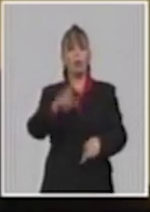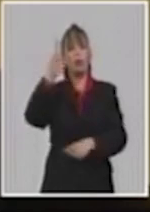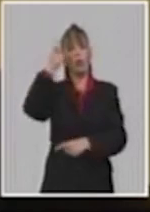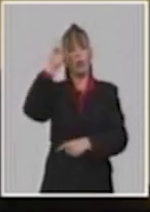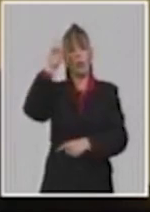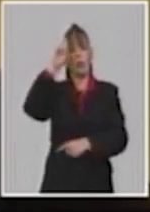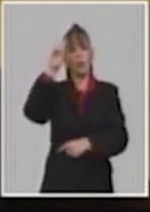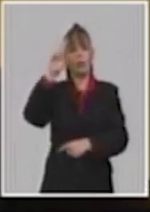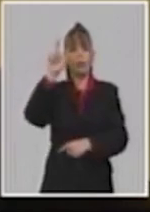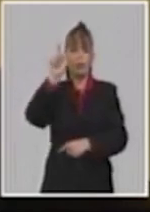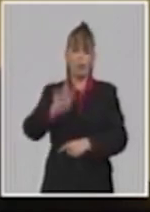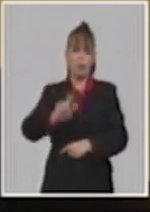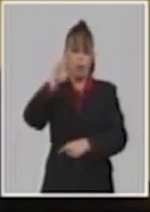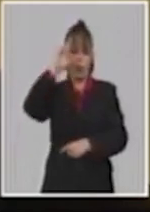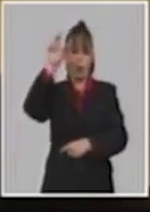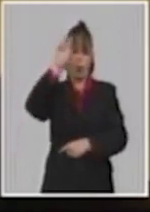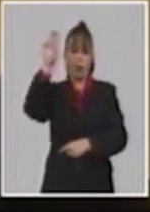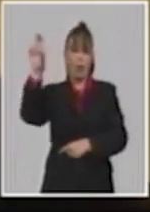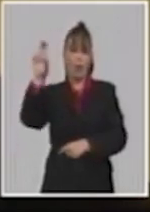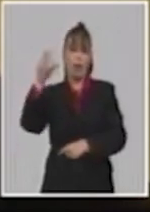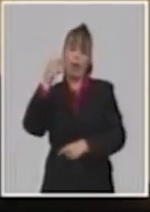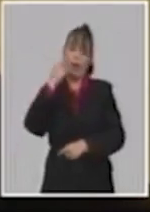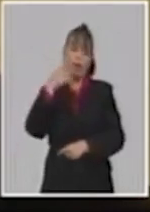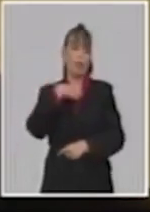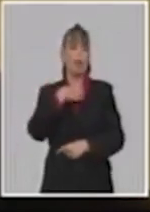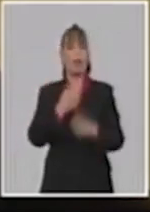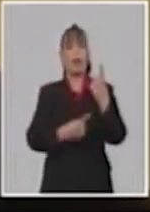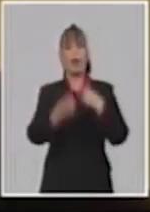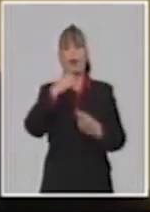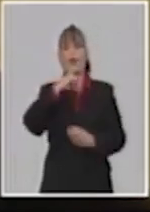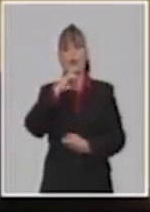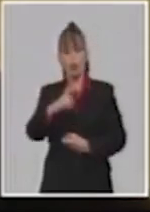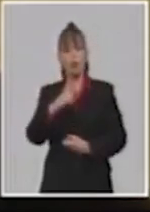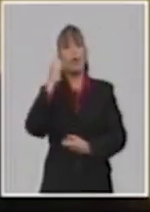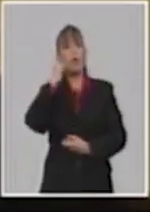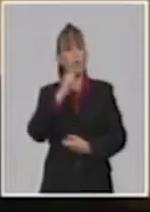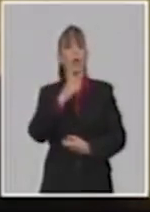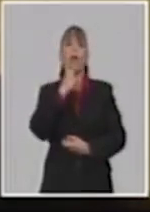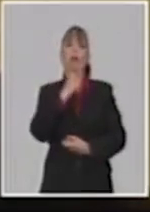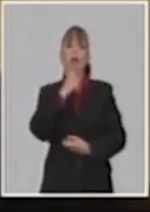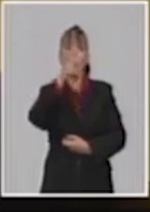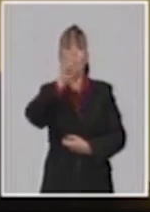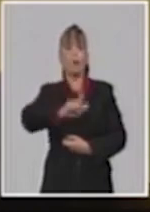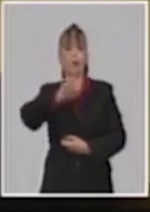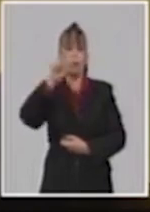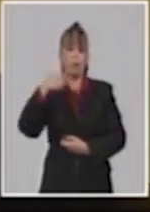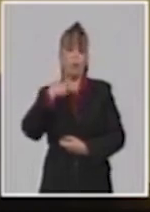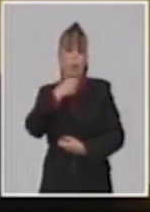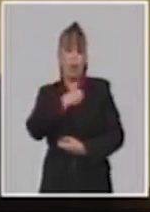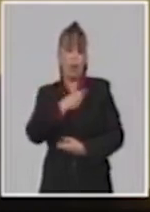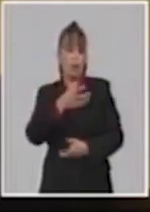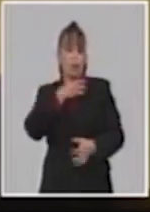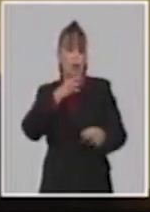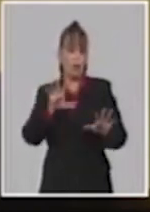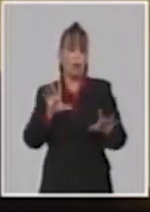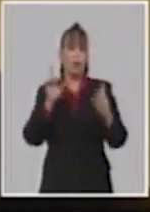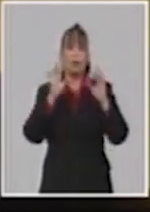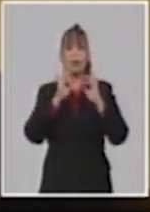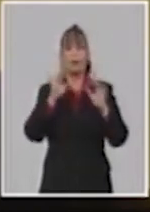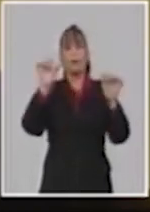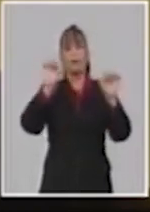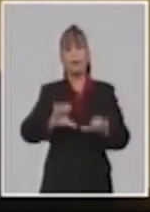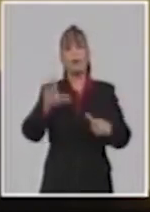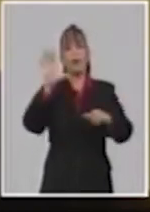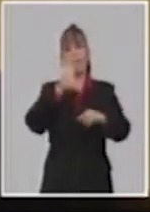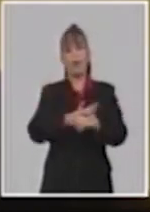alguna dificultad poder también atender a nuestros colaboradores de conjunto con los médicos italianos y